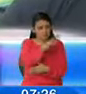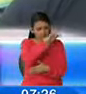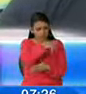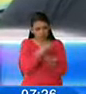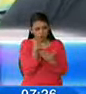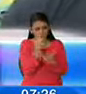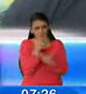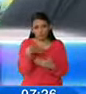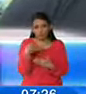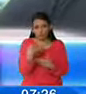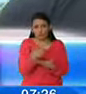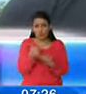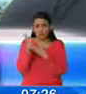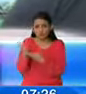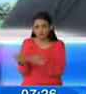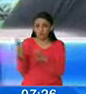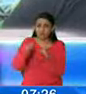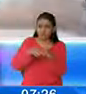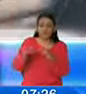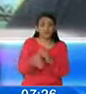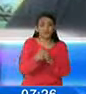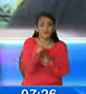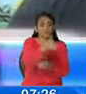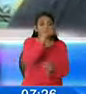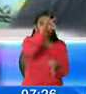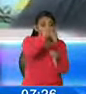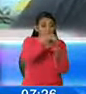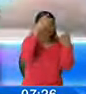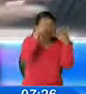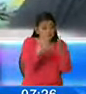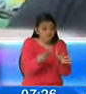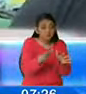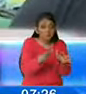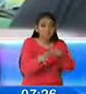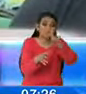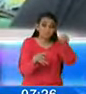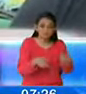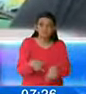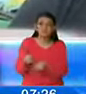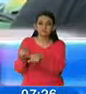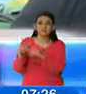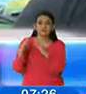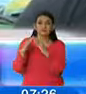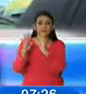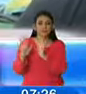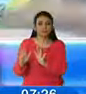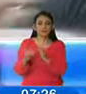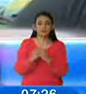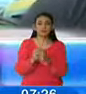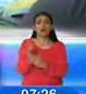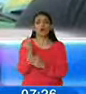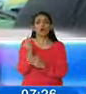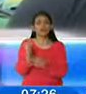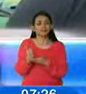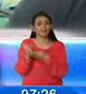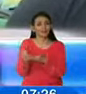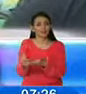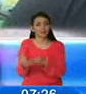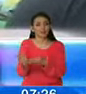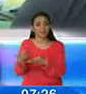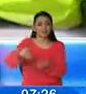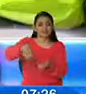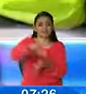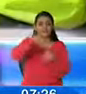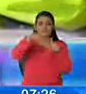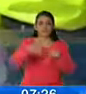taxi, se le lleva al lugar de sufragio y ahí que sufraga y de ahí se lo devuelve a la casa y los chicos se devuelven acá al